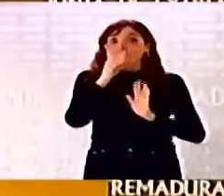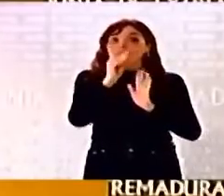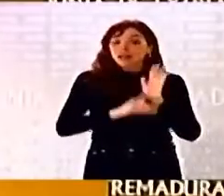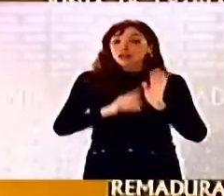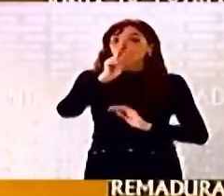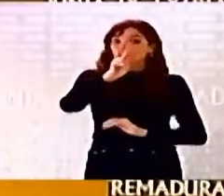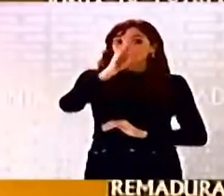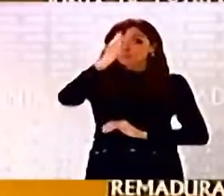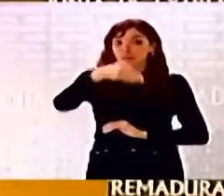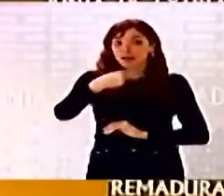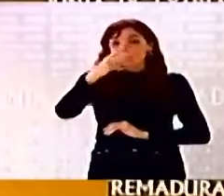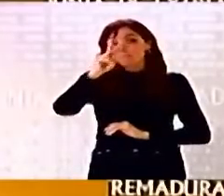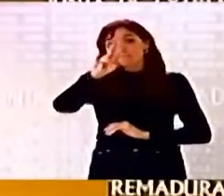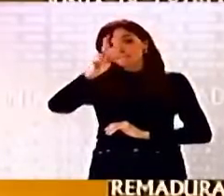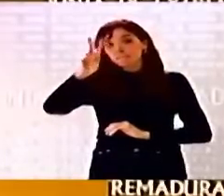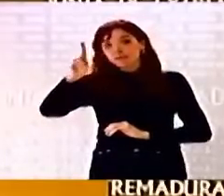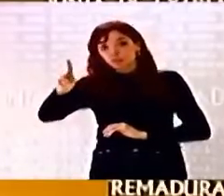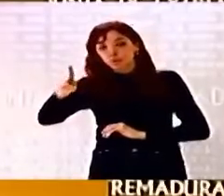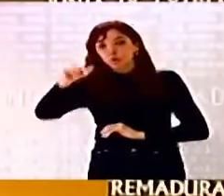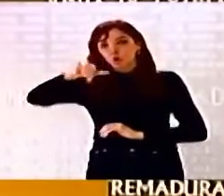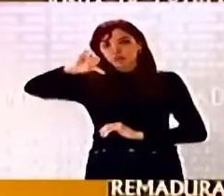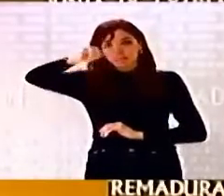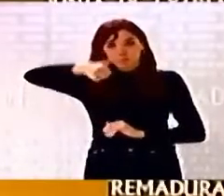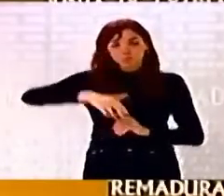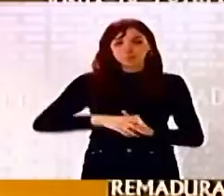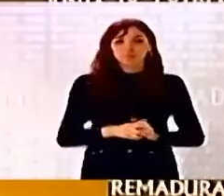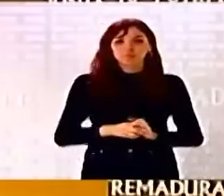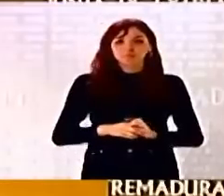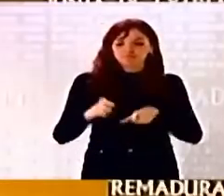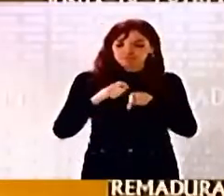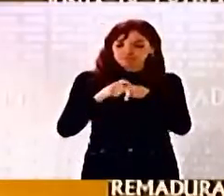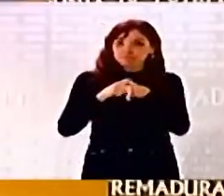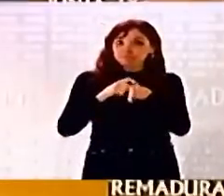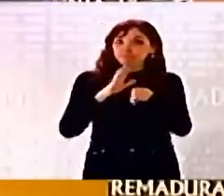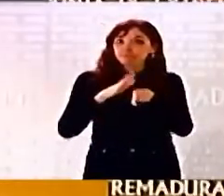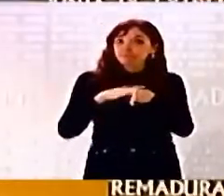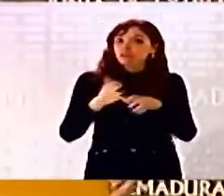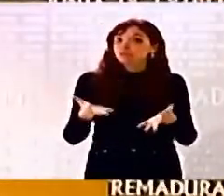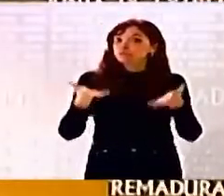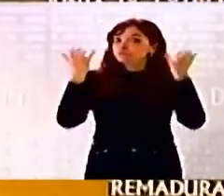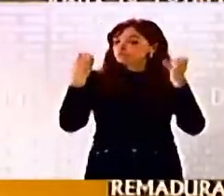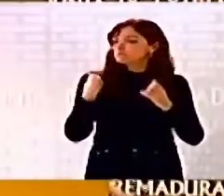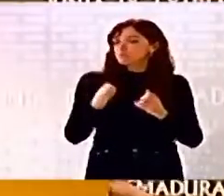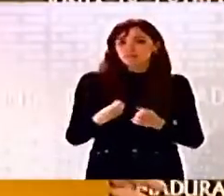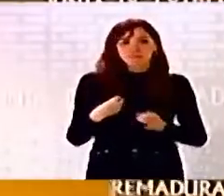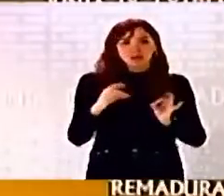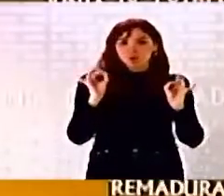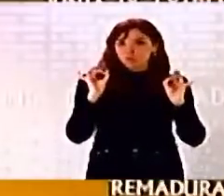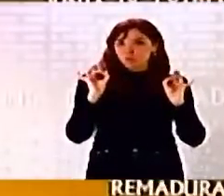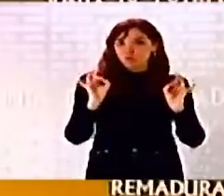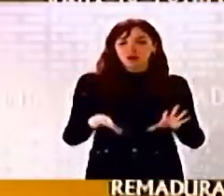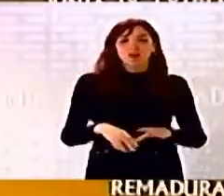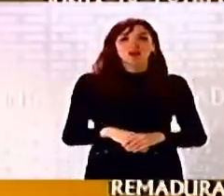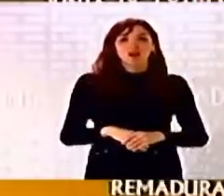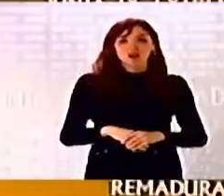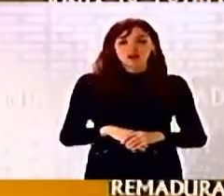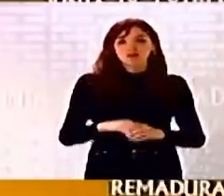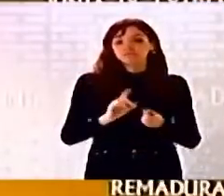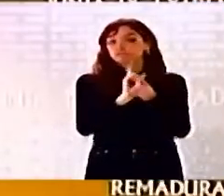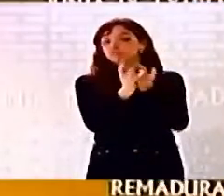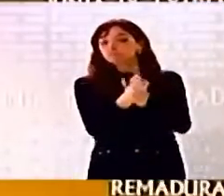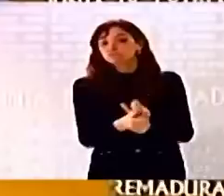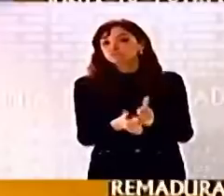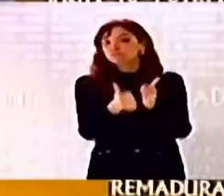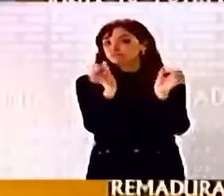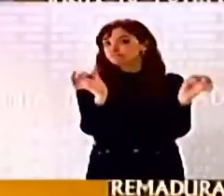2/2021 que ha sido aprobado en el día de hoy. Las condiciones para ser beneficiario serían exactamente las mismas, no existe mayor modificación